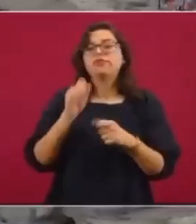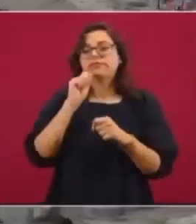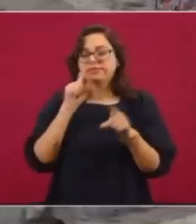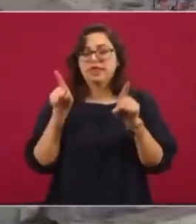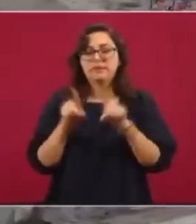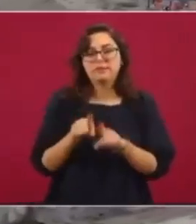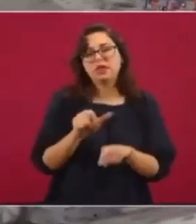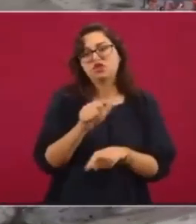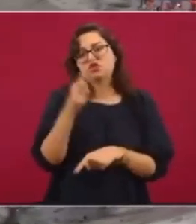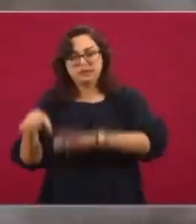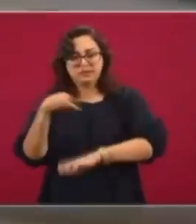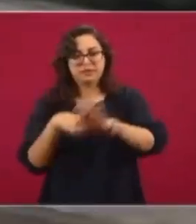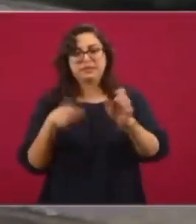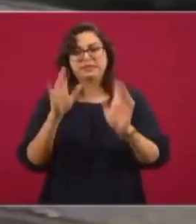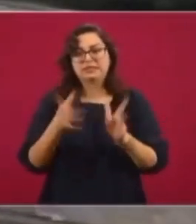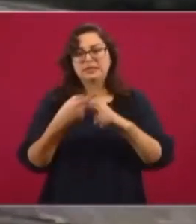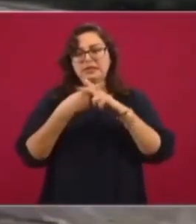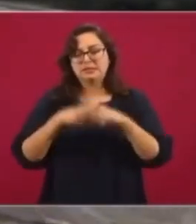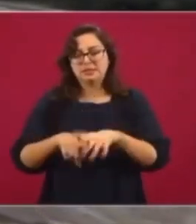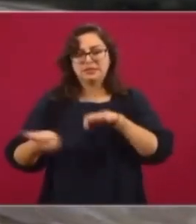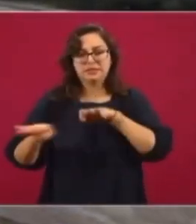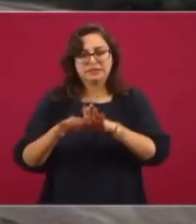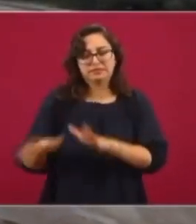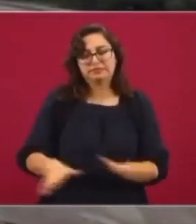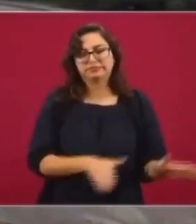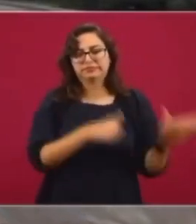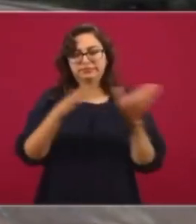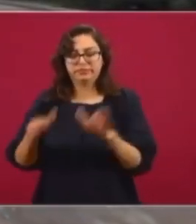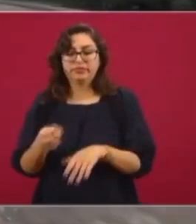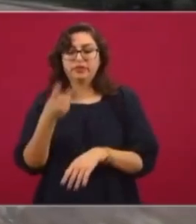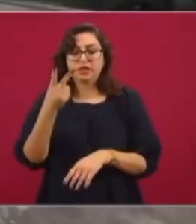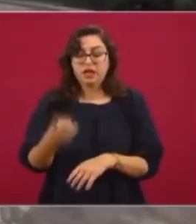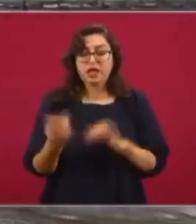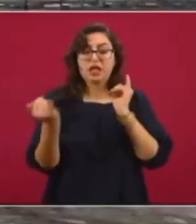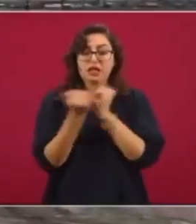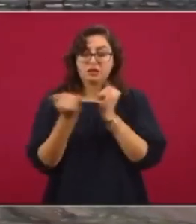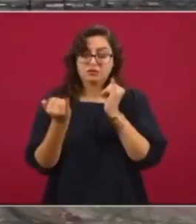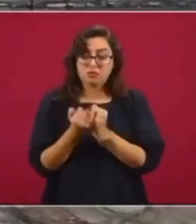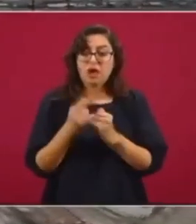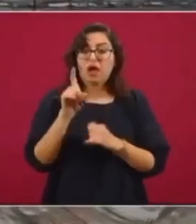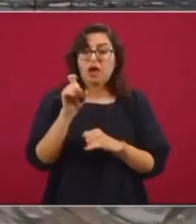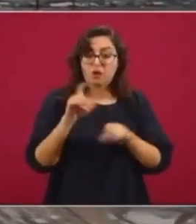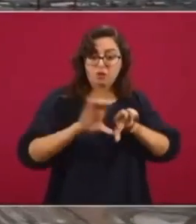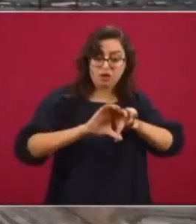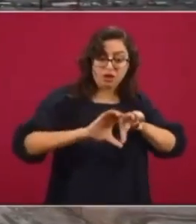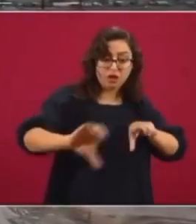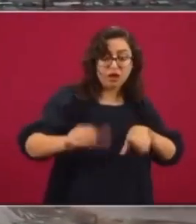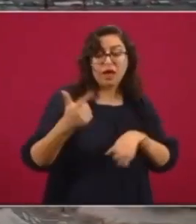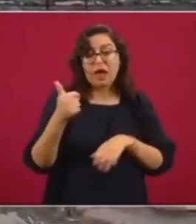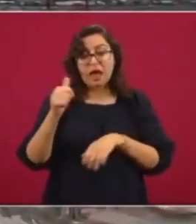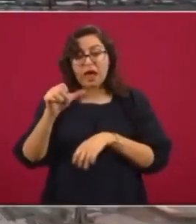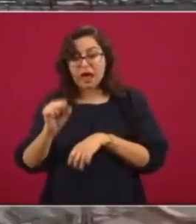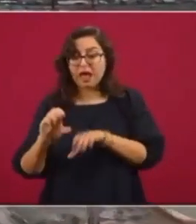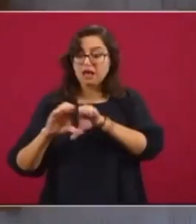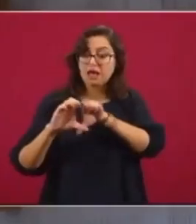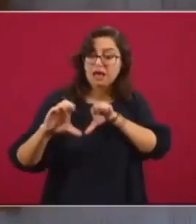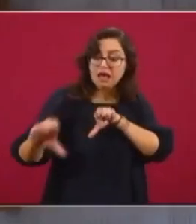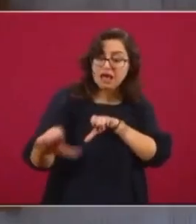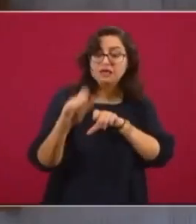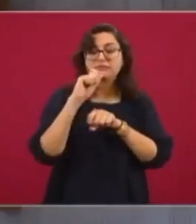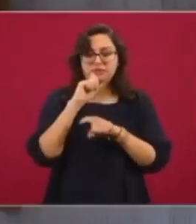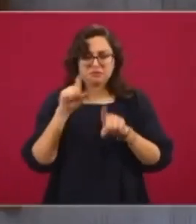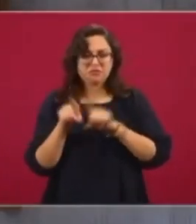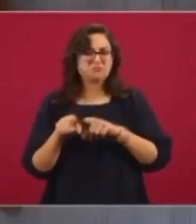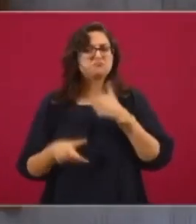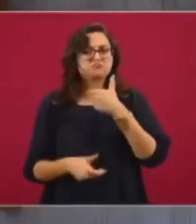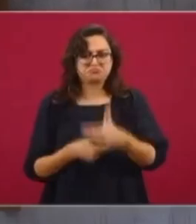empresas ICA Fluor y Techin. Los trabajos de integración de racks, acueductos, gasoductos y subestaciones avanzan en la ingeniería de detalle y